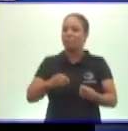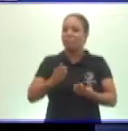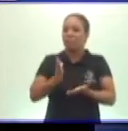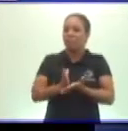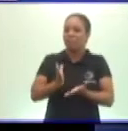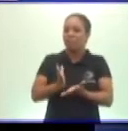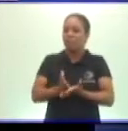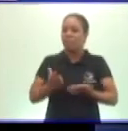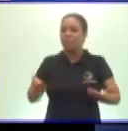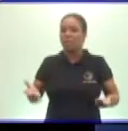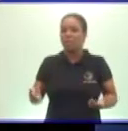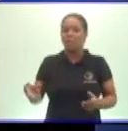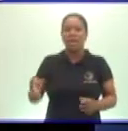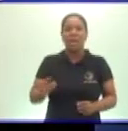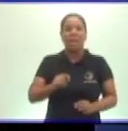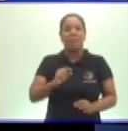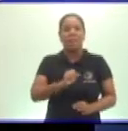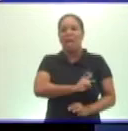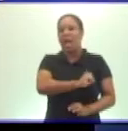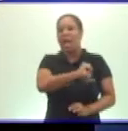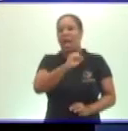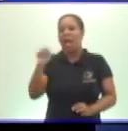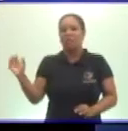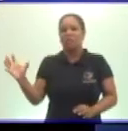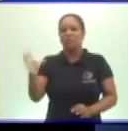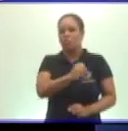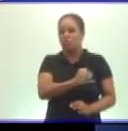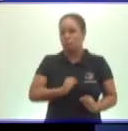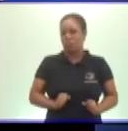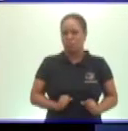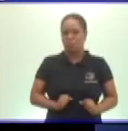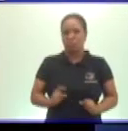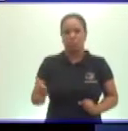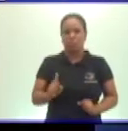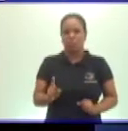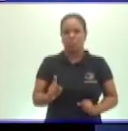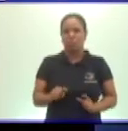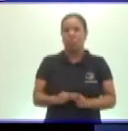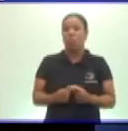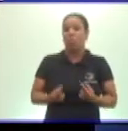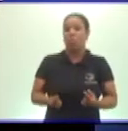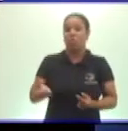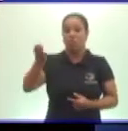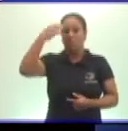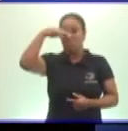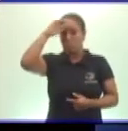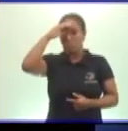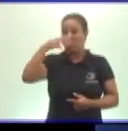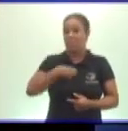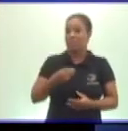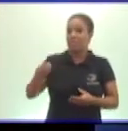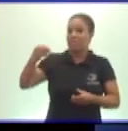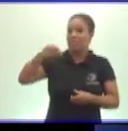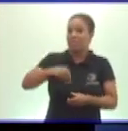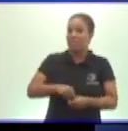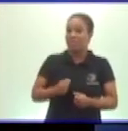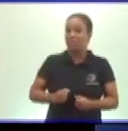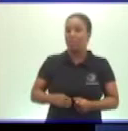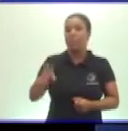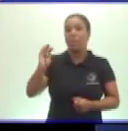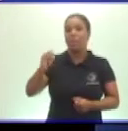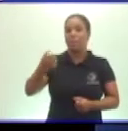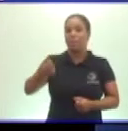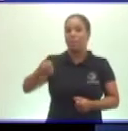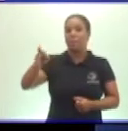marxistas absolutos, porque la ideología de la Revolución cubana tiene dentro de sus componentes al marxismo y su tendencia